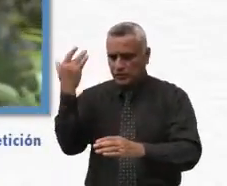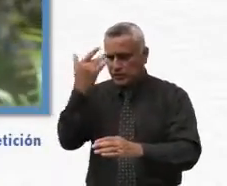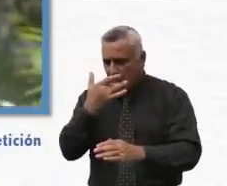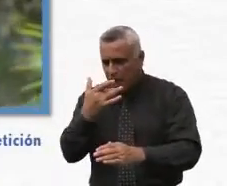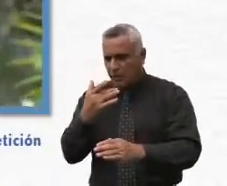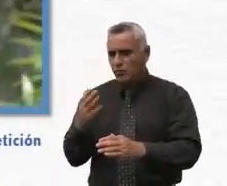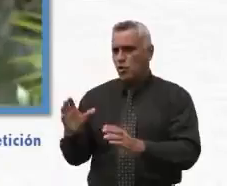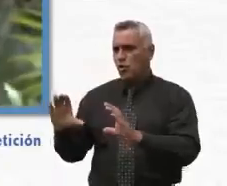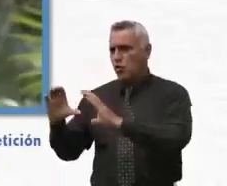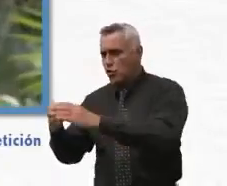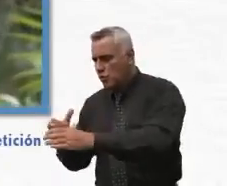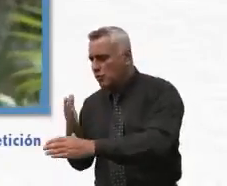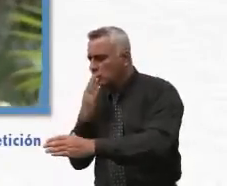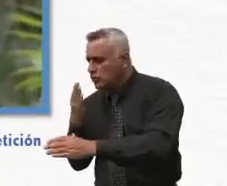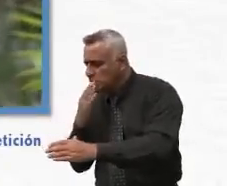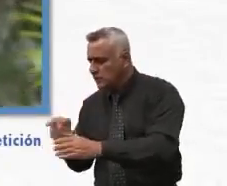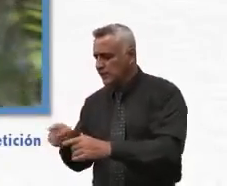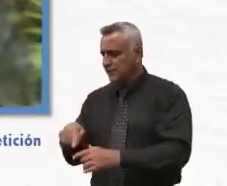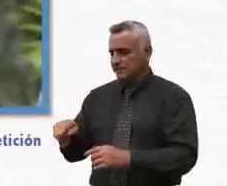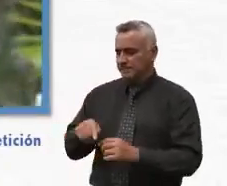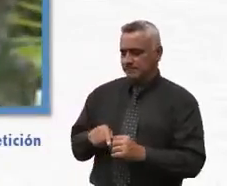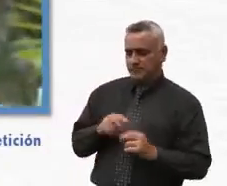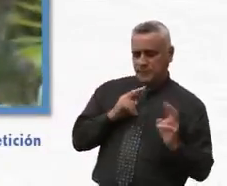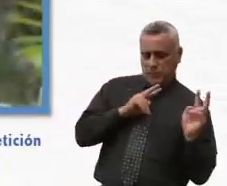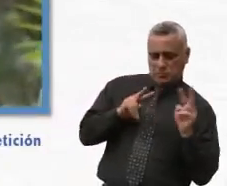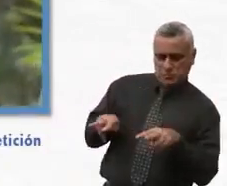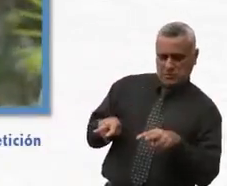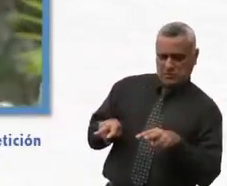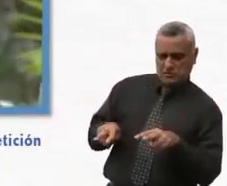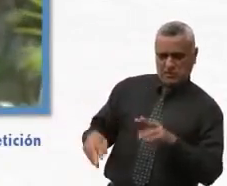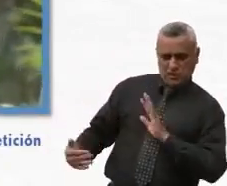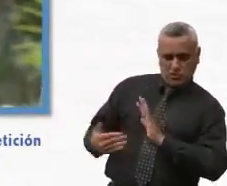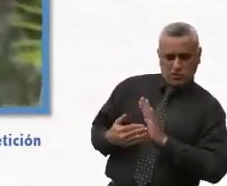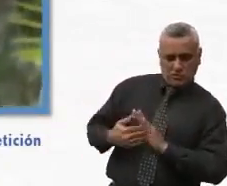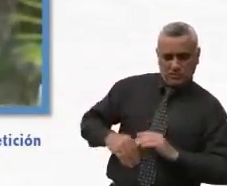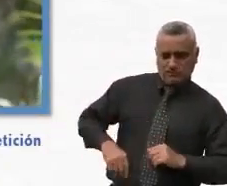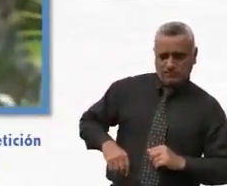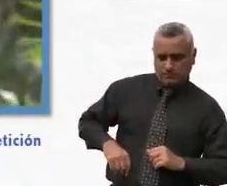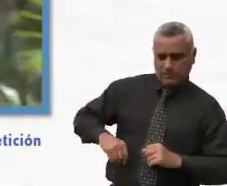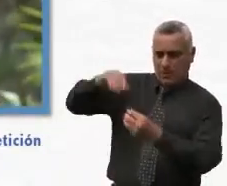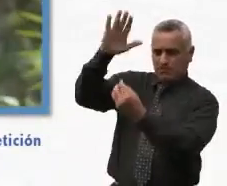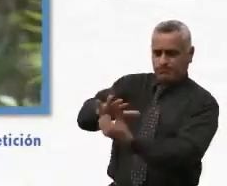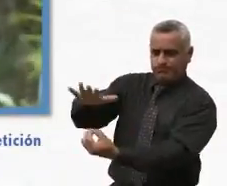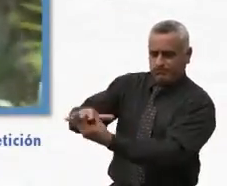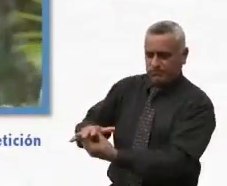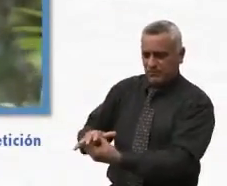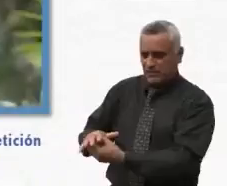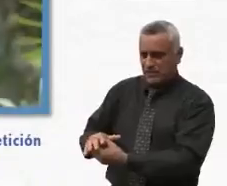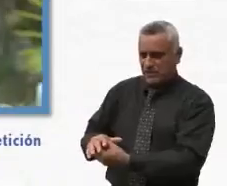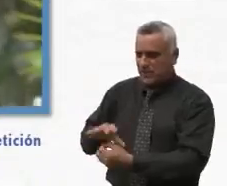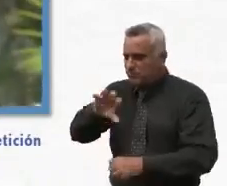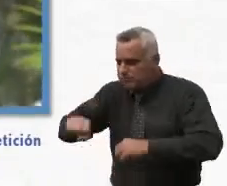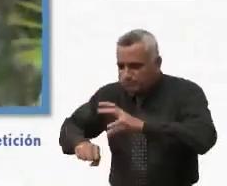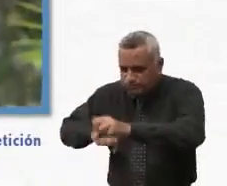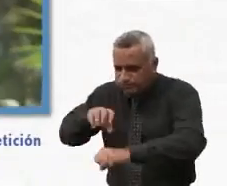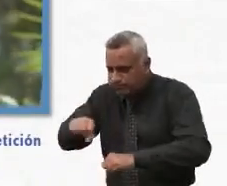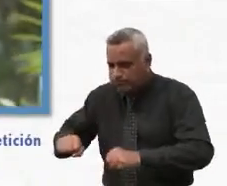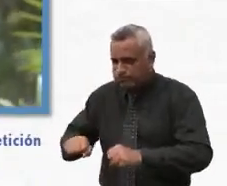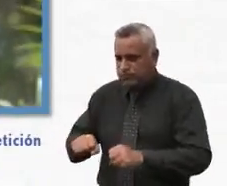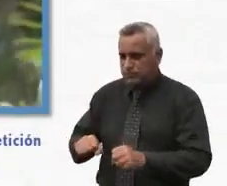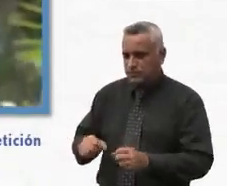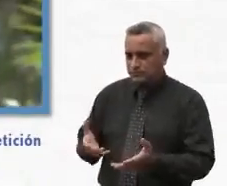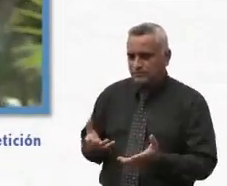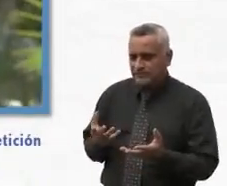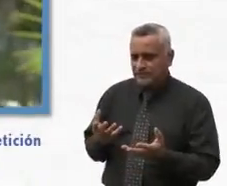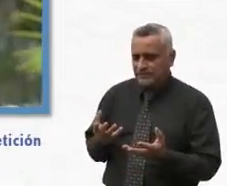comunidades indígenas. Y los ven como adversarios, por lo tanto lo invalidan, lo persiguen